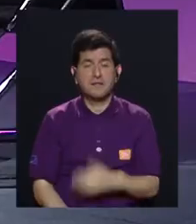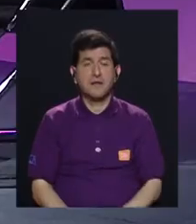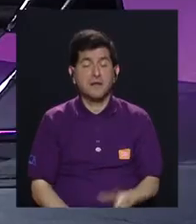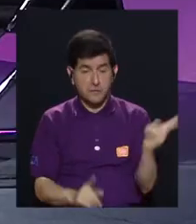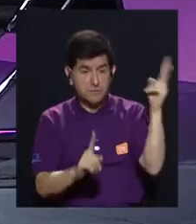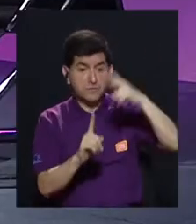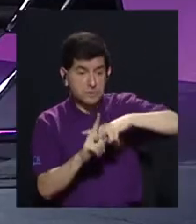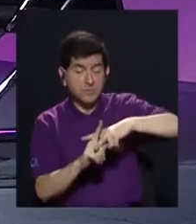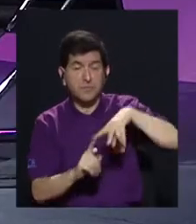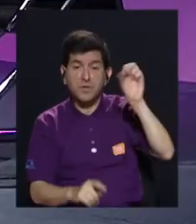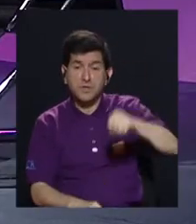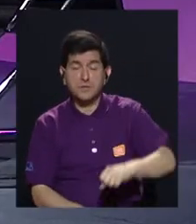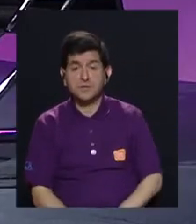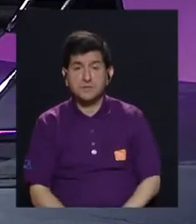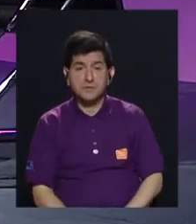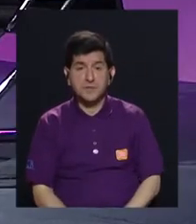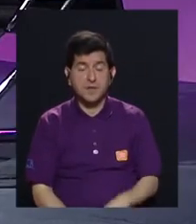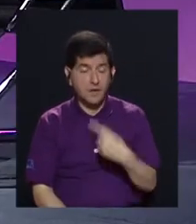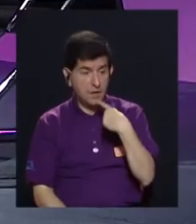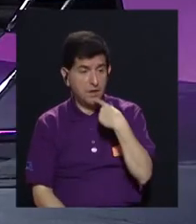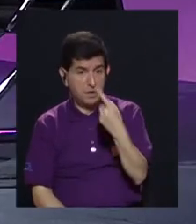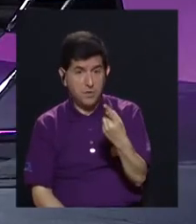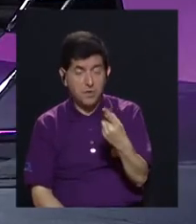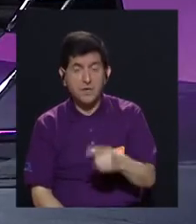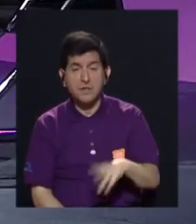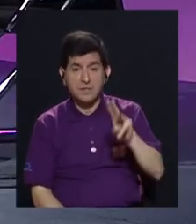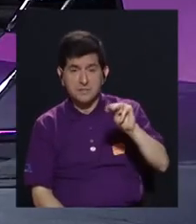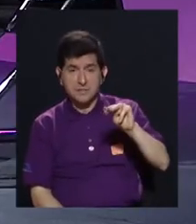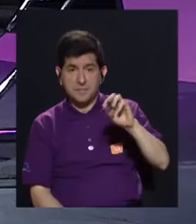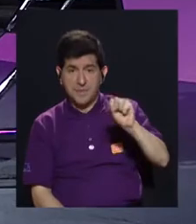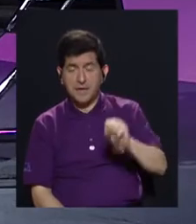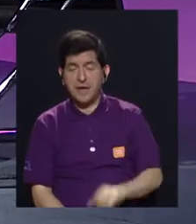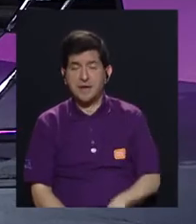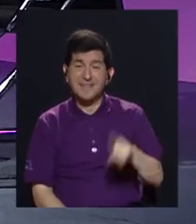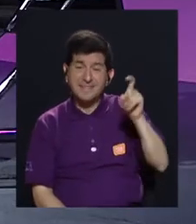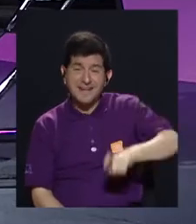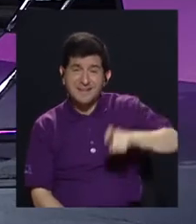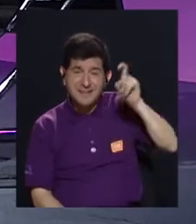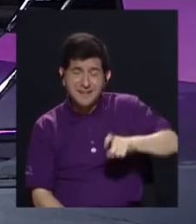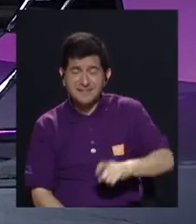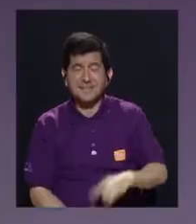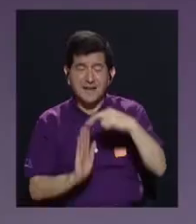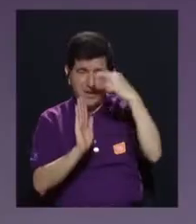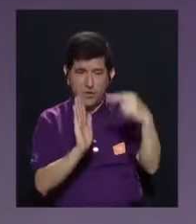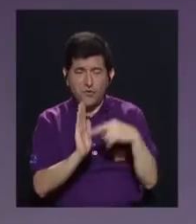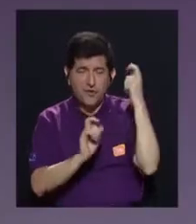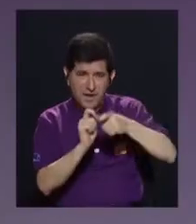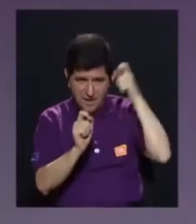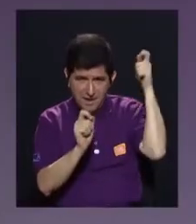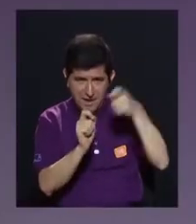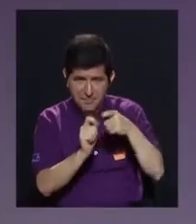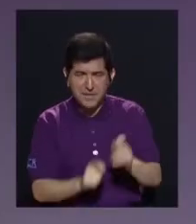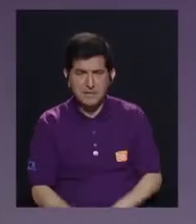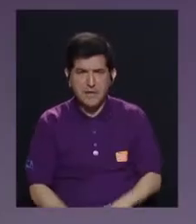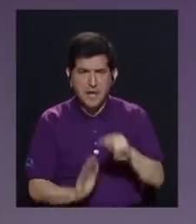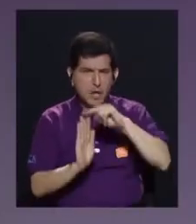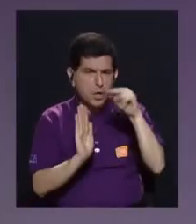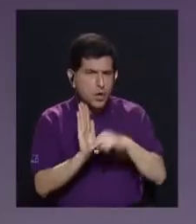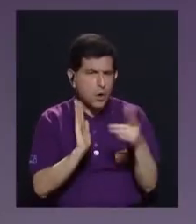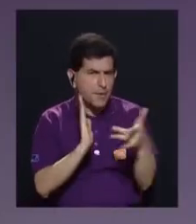aplica en realidad lo que lo que está planteando margarida es que se requiere una reglamentación específica una norma técnica